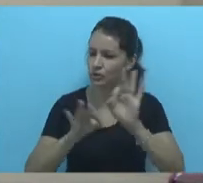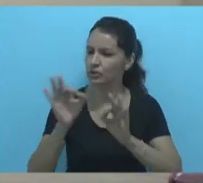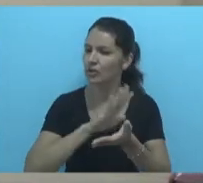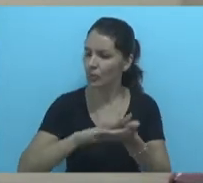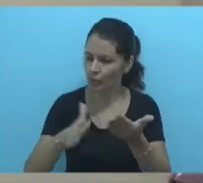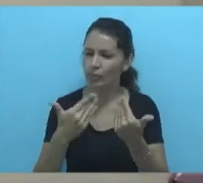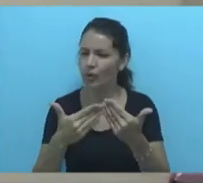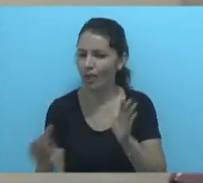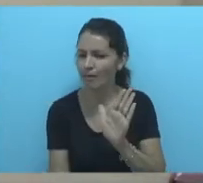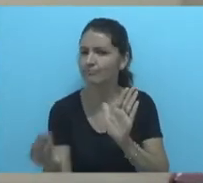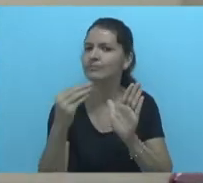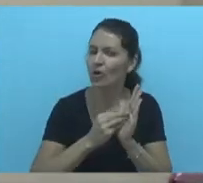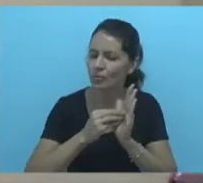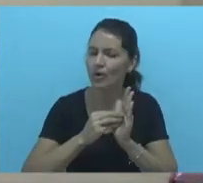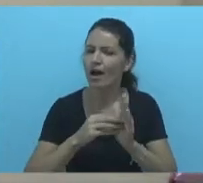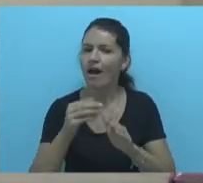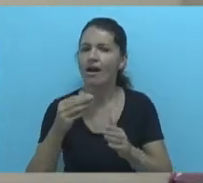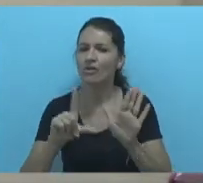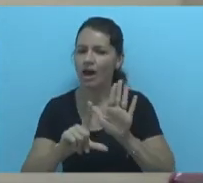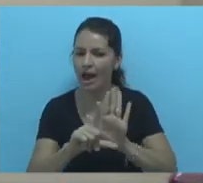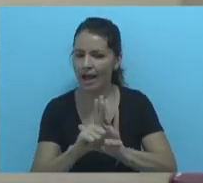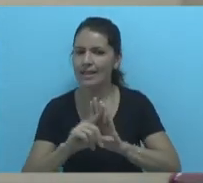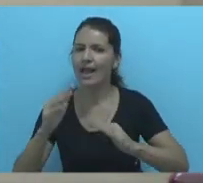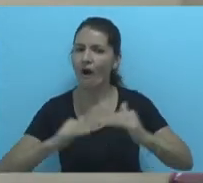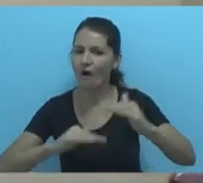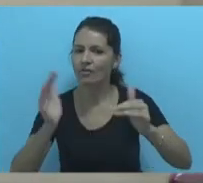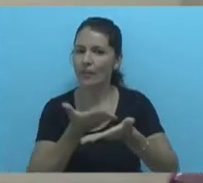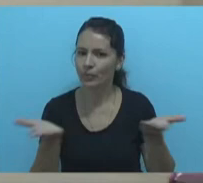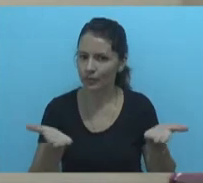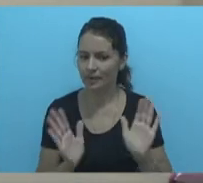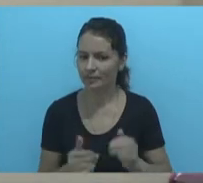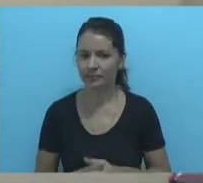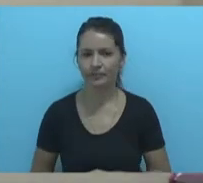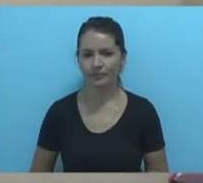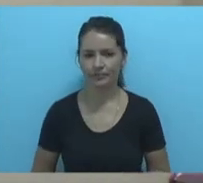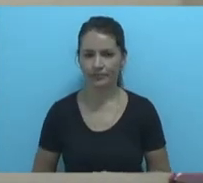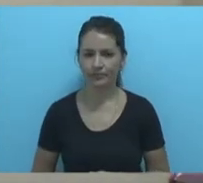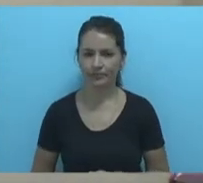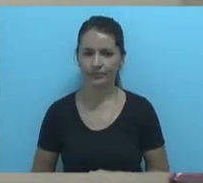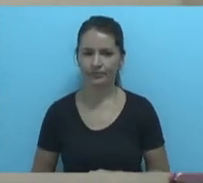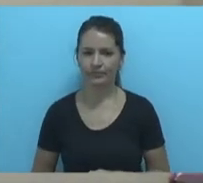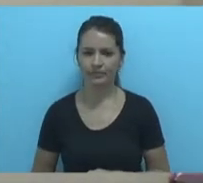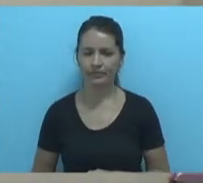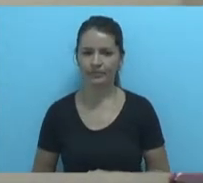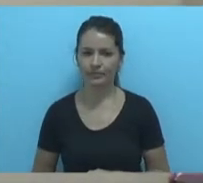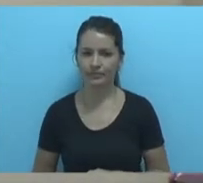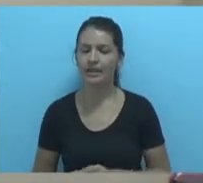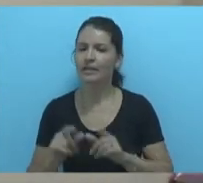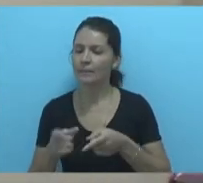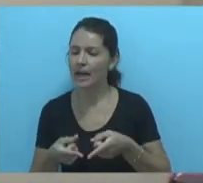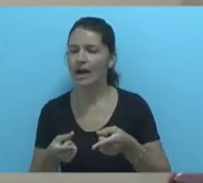como logramos que las cuestiones ambientales, la tan ansiada ley Micaela,